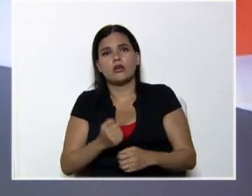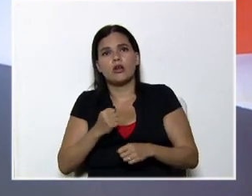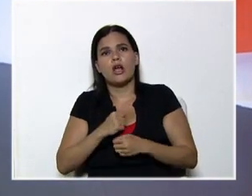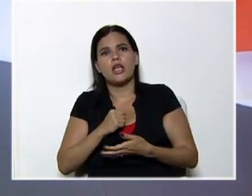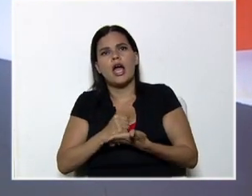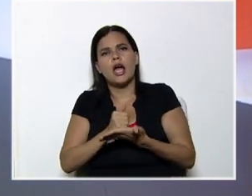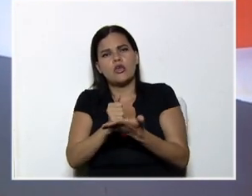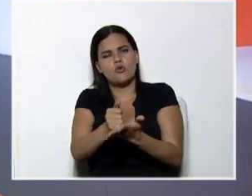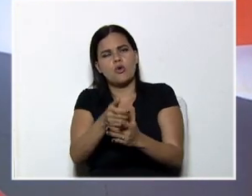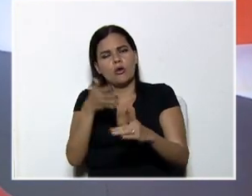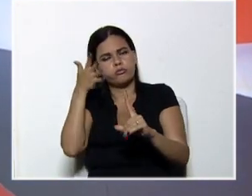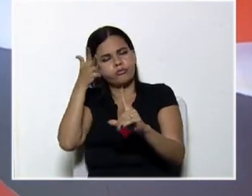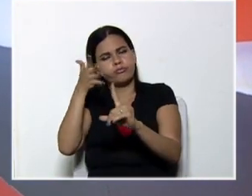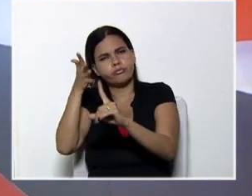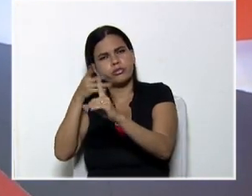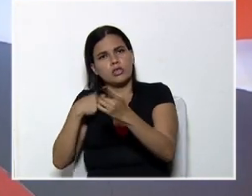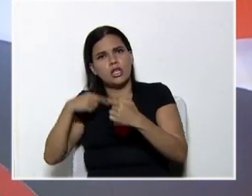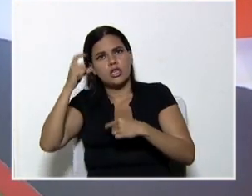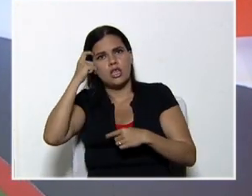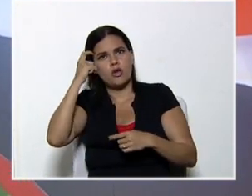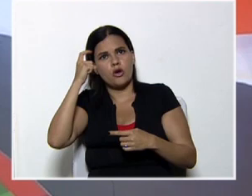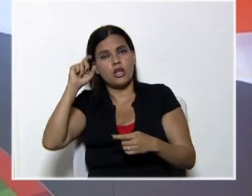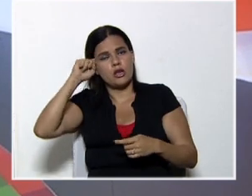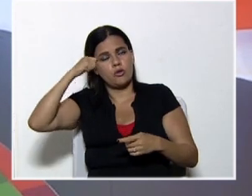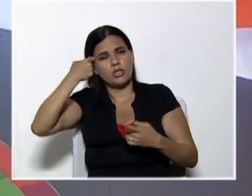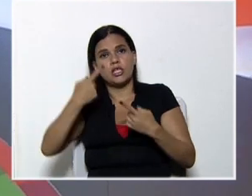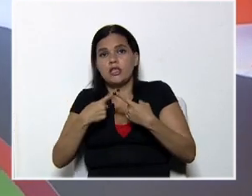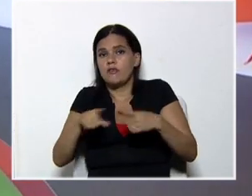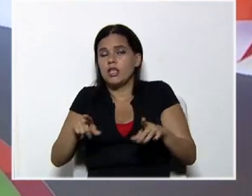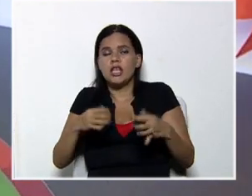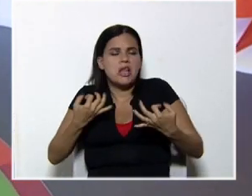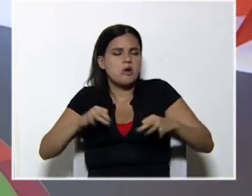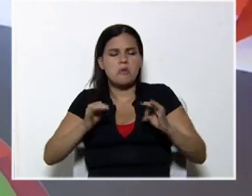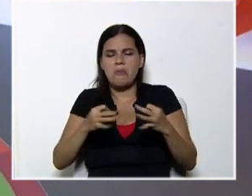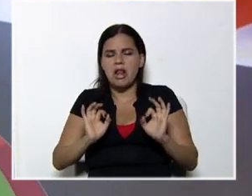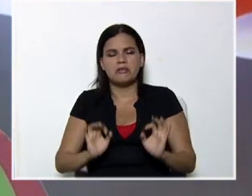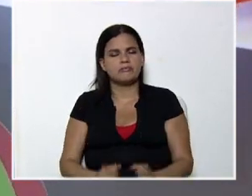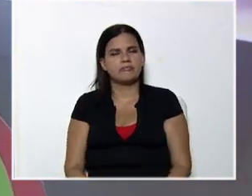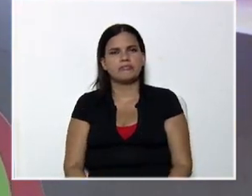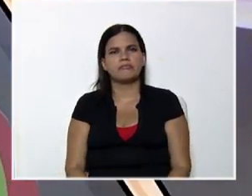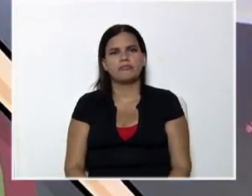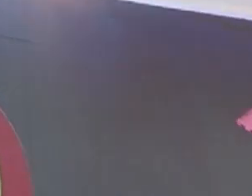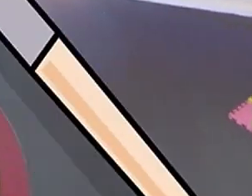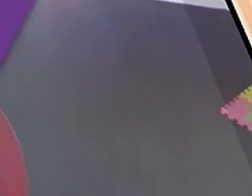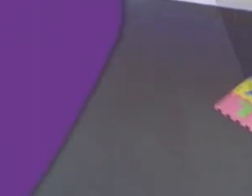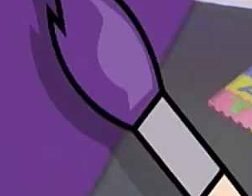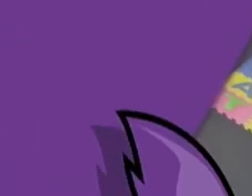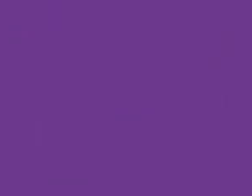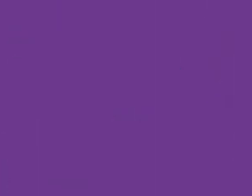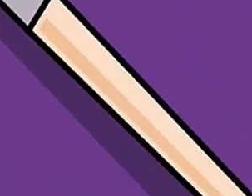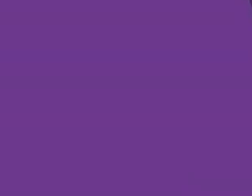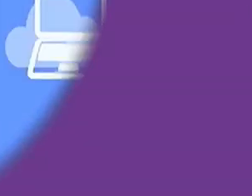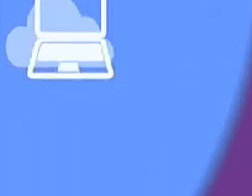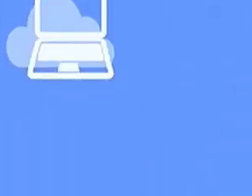utilidad las recomendaciones en el día de hoy y recuerde, ser diferente es algo común.